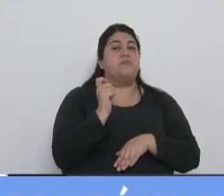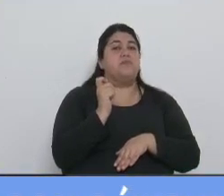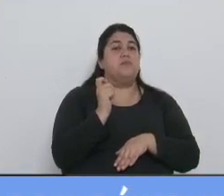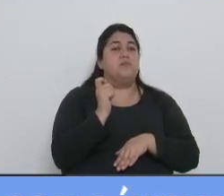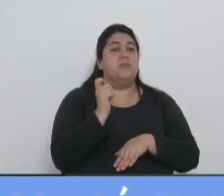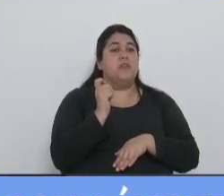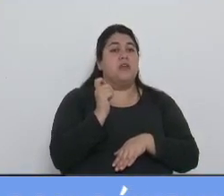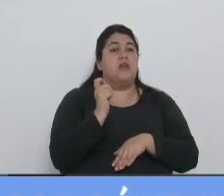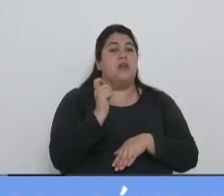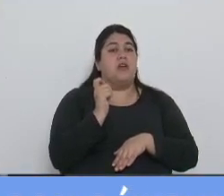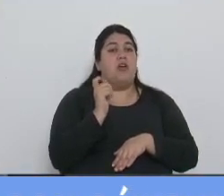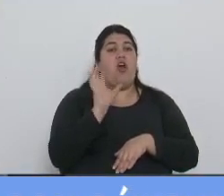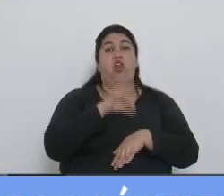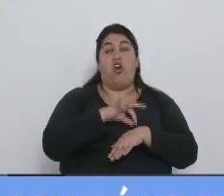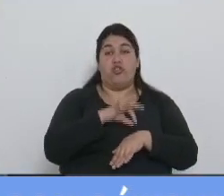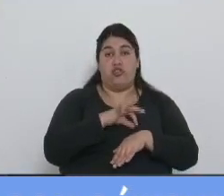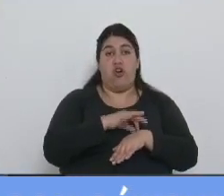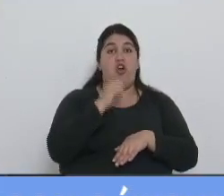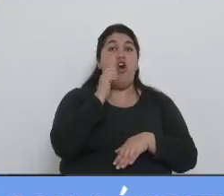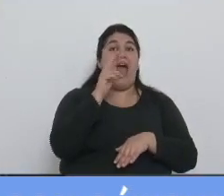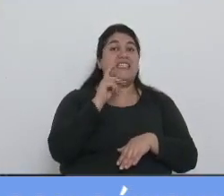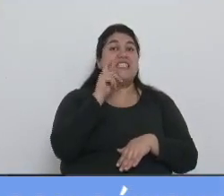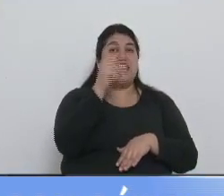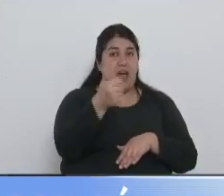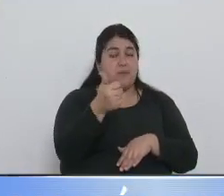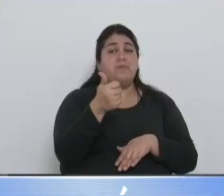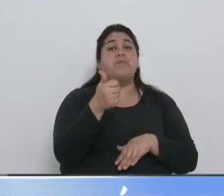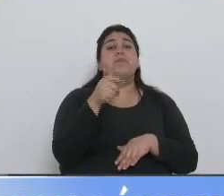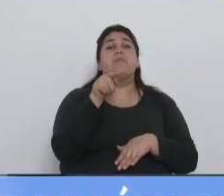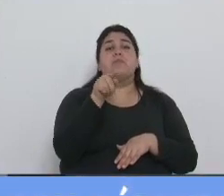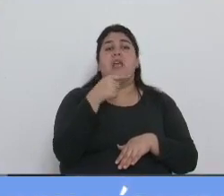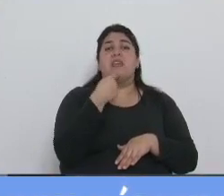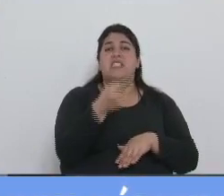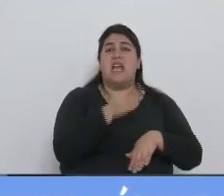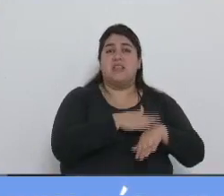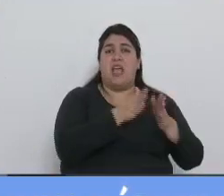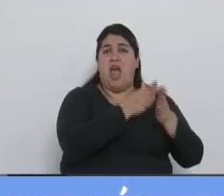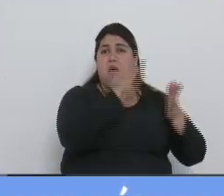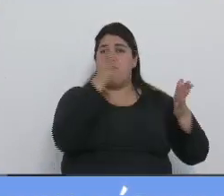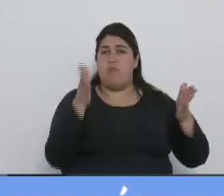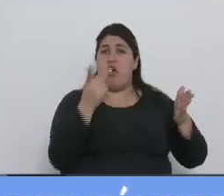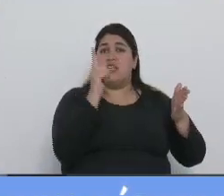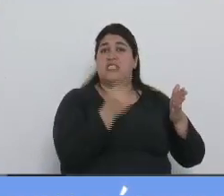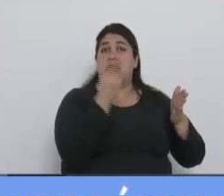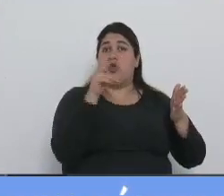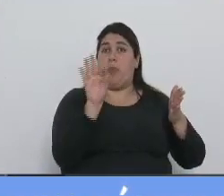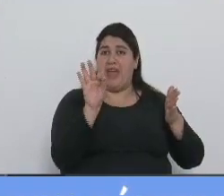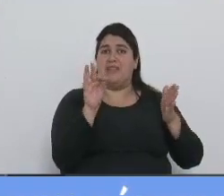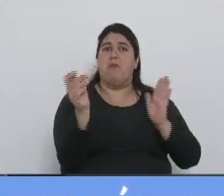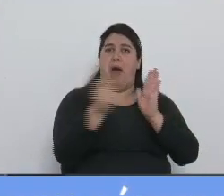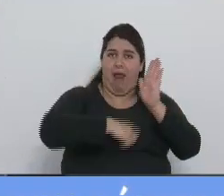de la doctora Rocío García, tenía un plazo de 120 días para ser